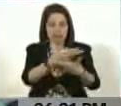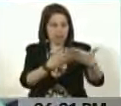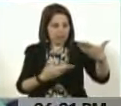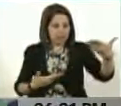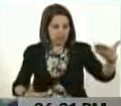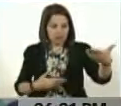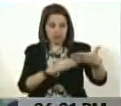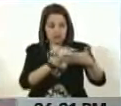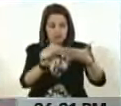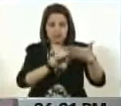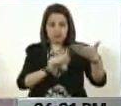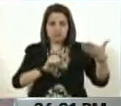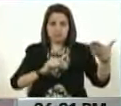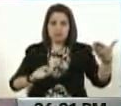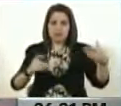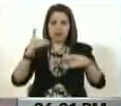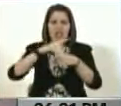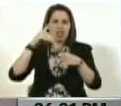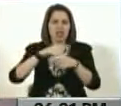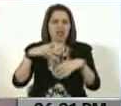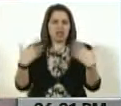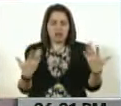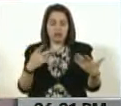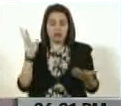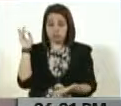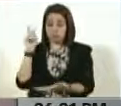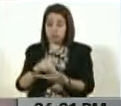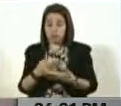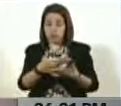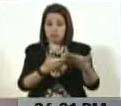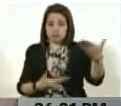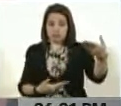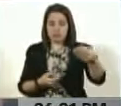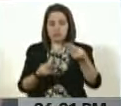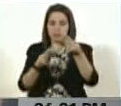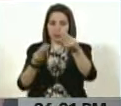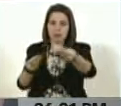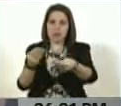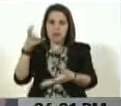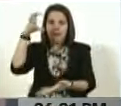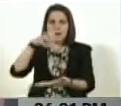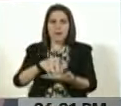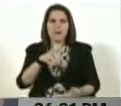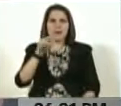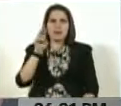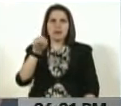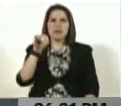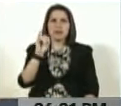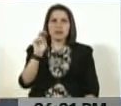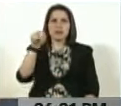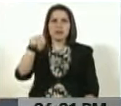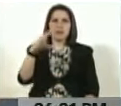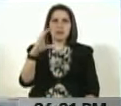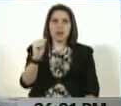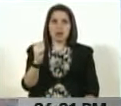El líder del club llega a la panadería Minca, hoy queremos llamarla Minca.